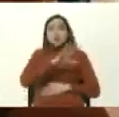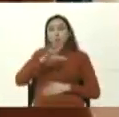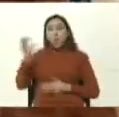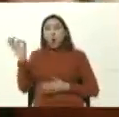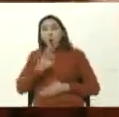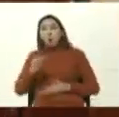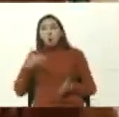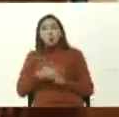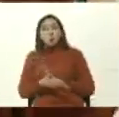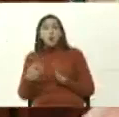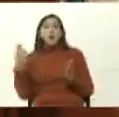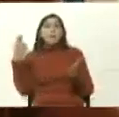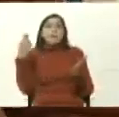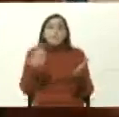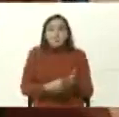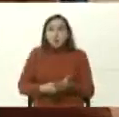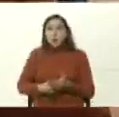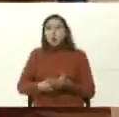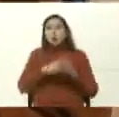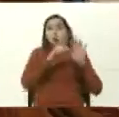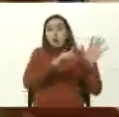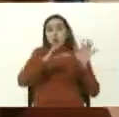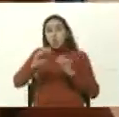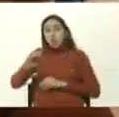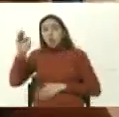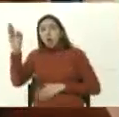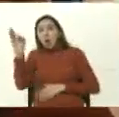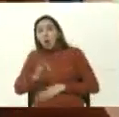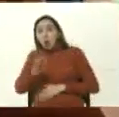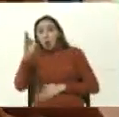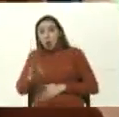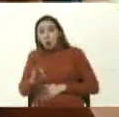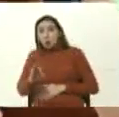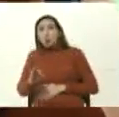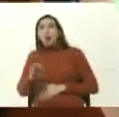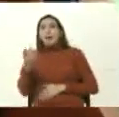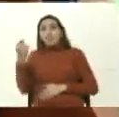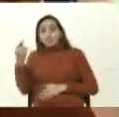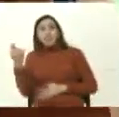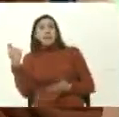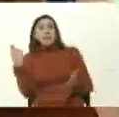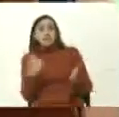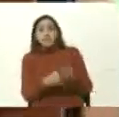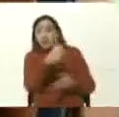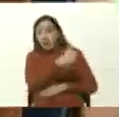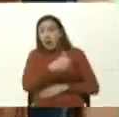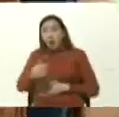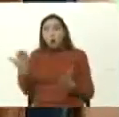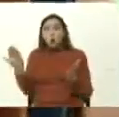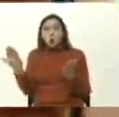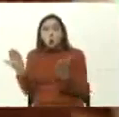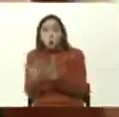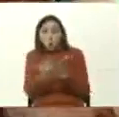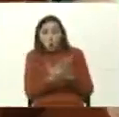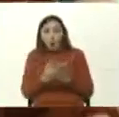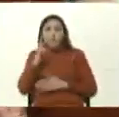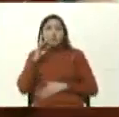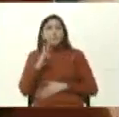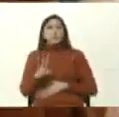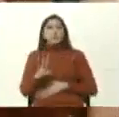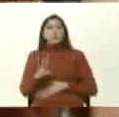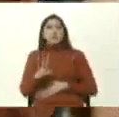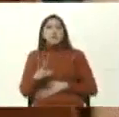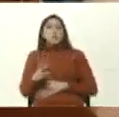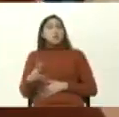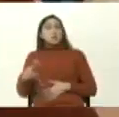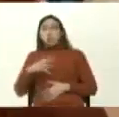ingresos brutos cuando tenemos 60% de morosidad en cada uno de nuestros colegios, y eso nos hace ver la